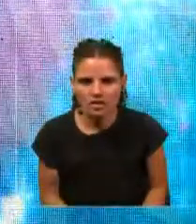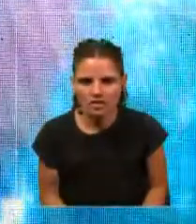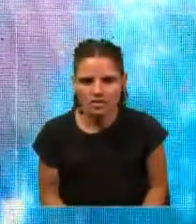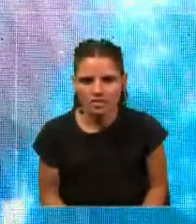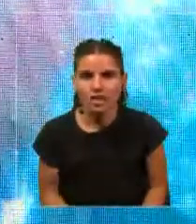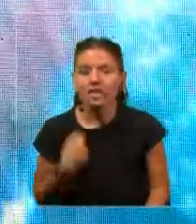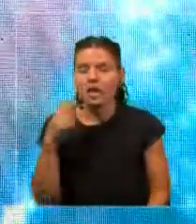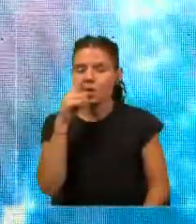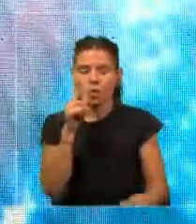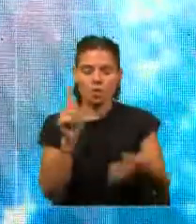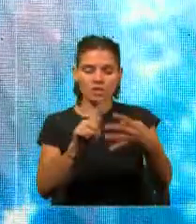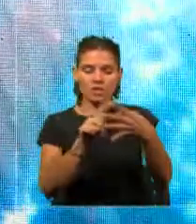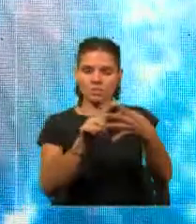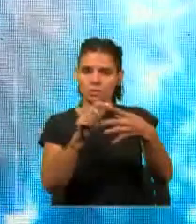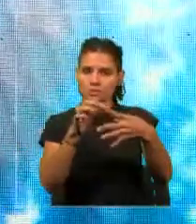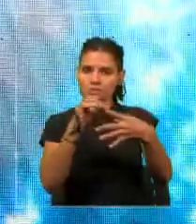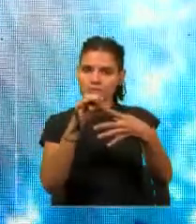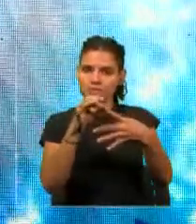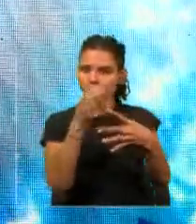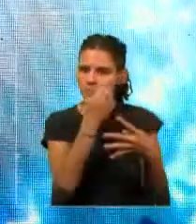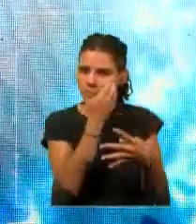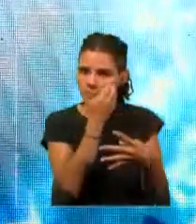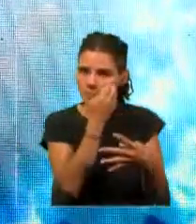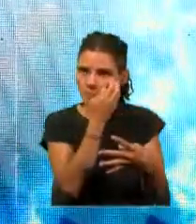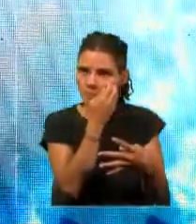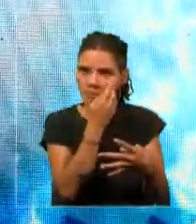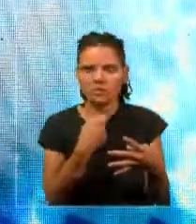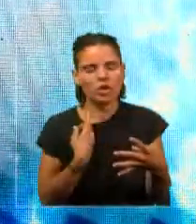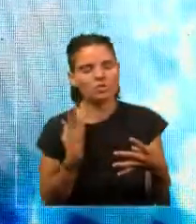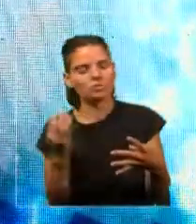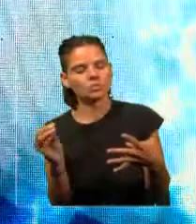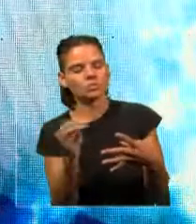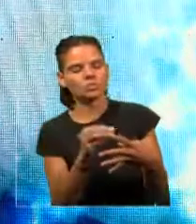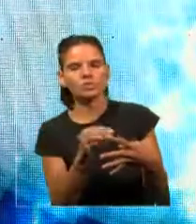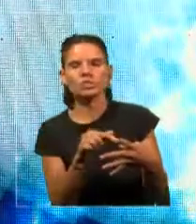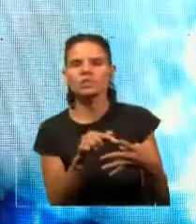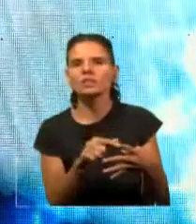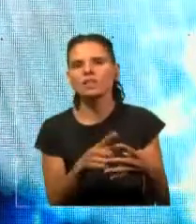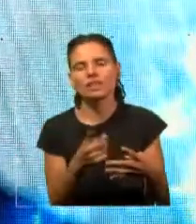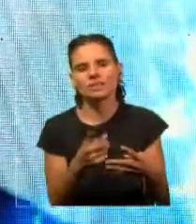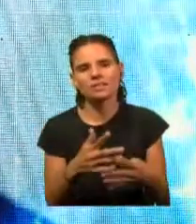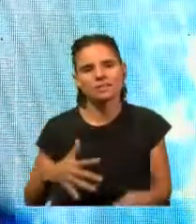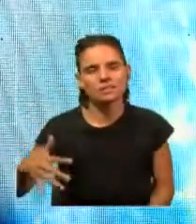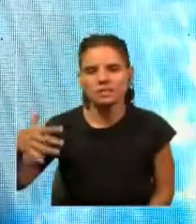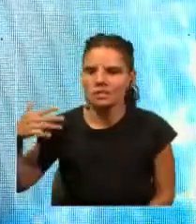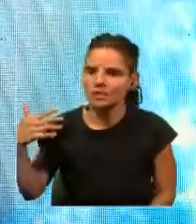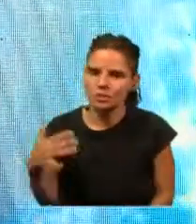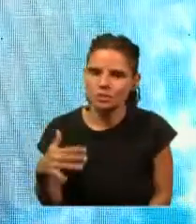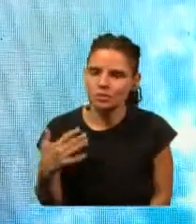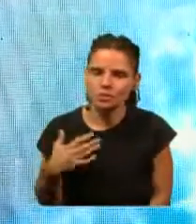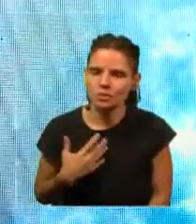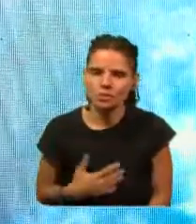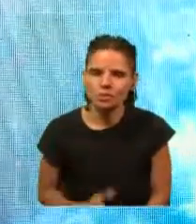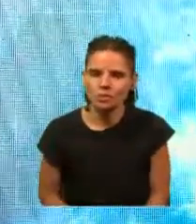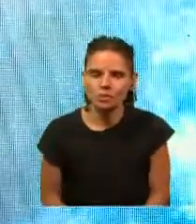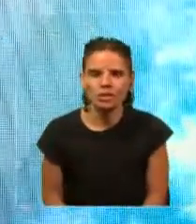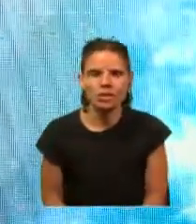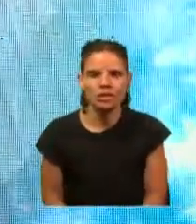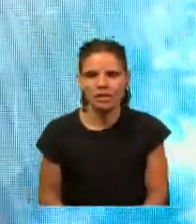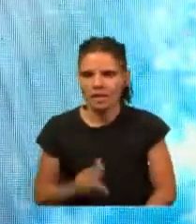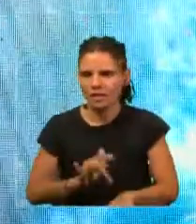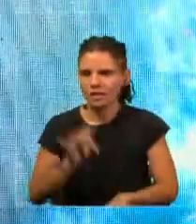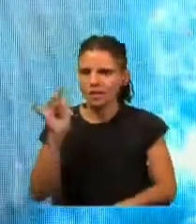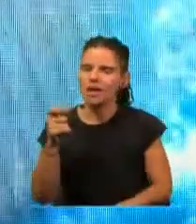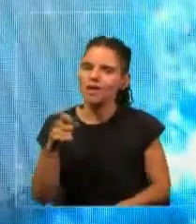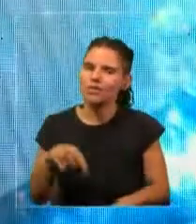estado que yo le puse, que es de una gran gravedad, un problema